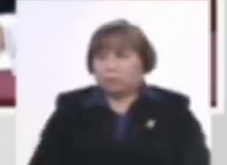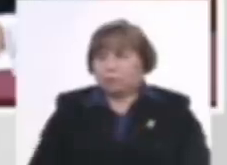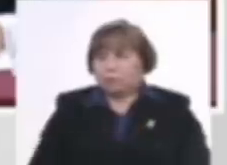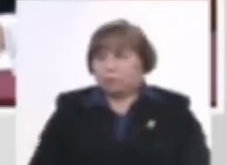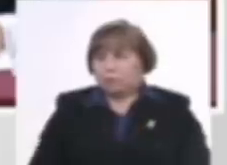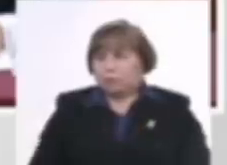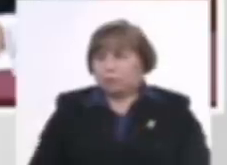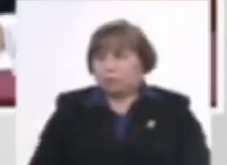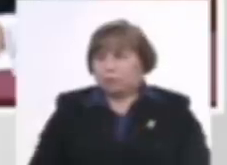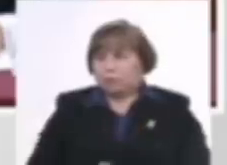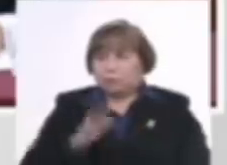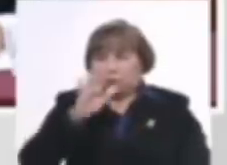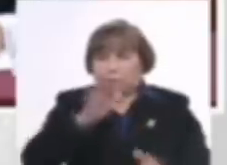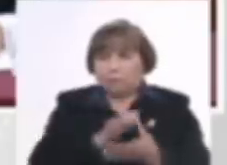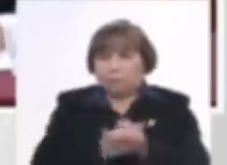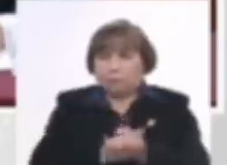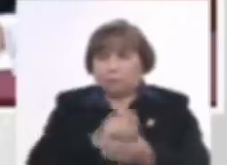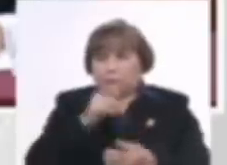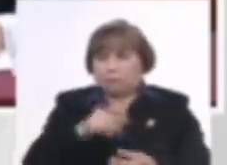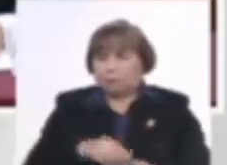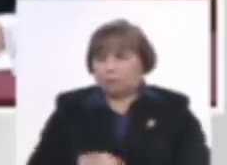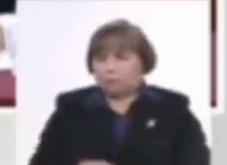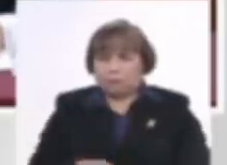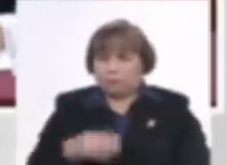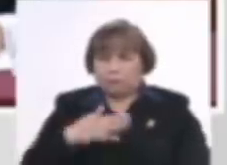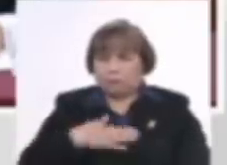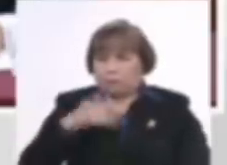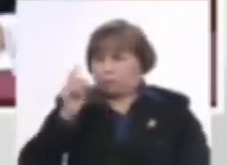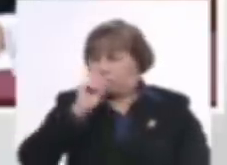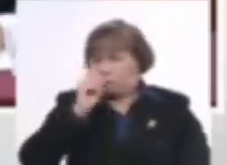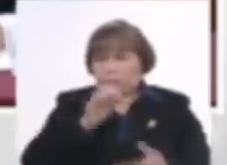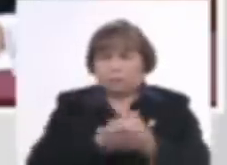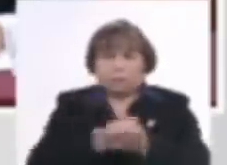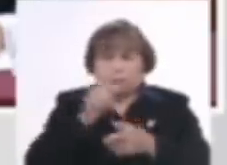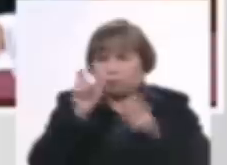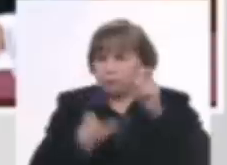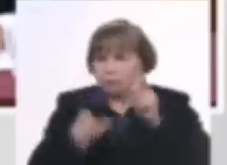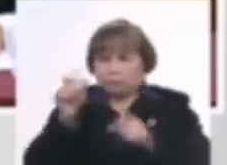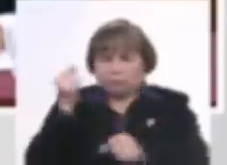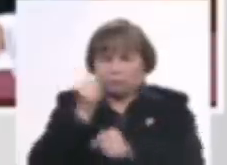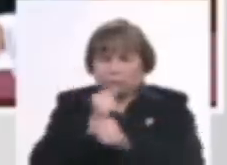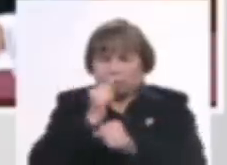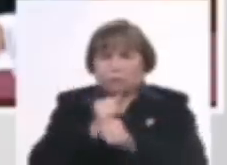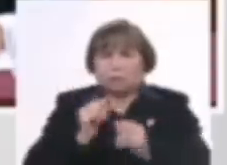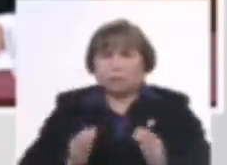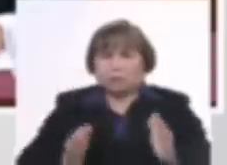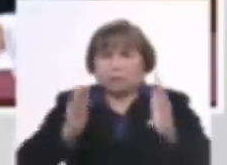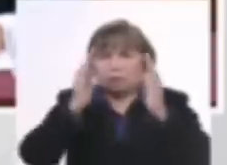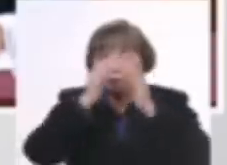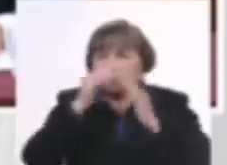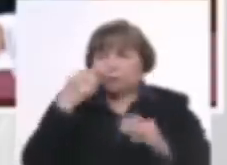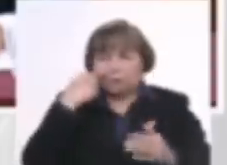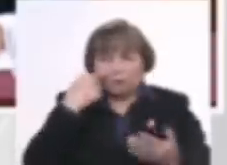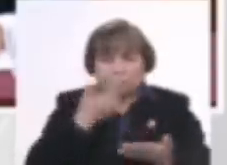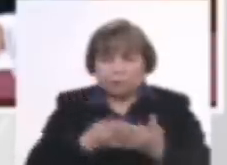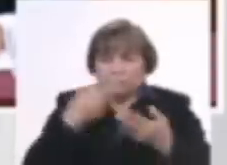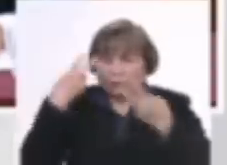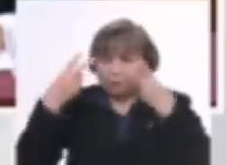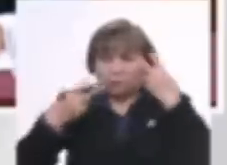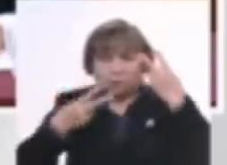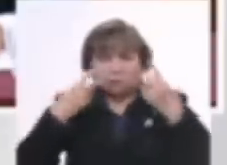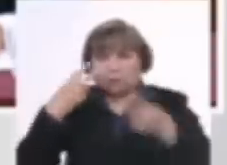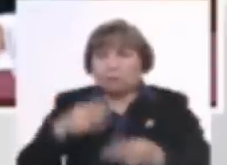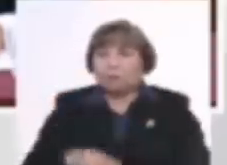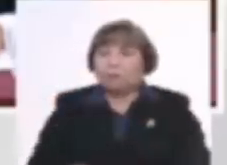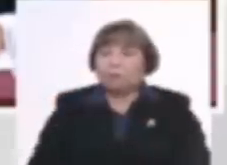¿Sus amigos de quién? De usted. No, mis amigos, entra gente que trabaja en el palacio, ¿no? Conocidos, visitas, no